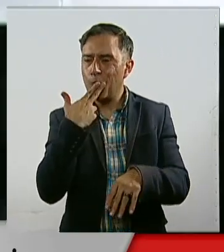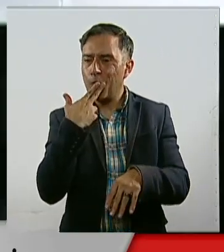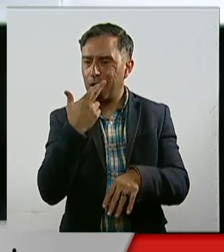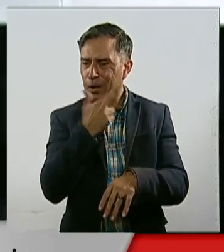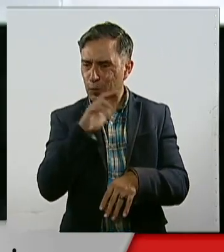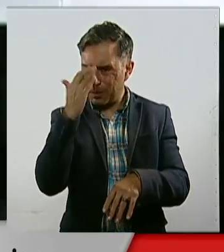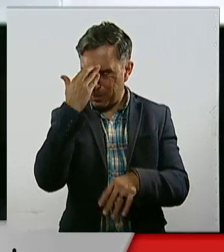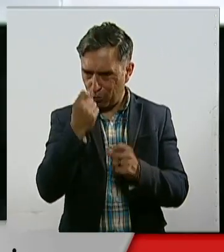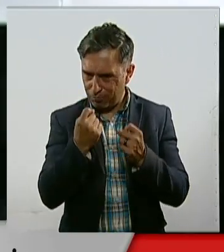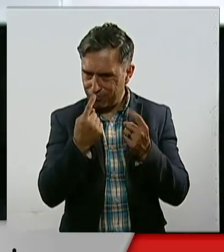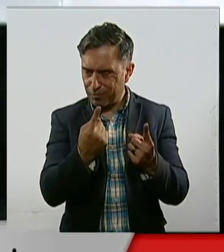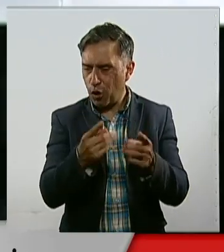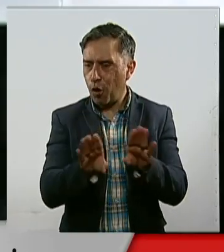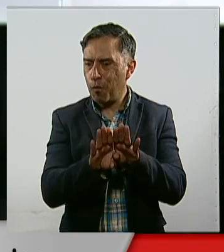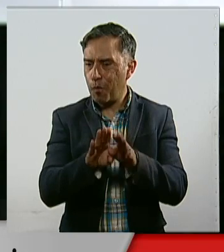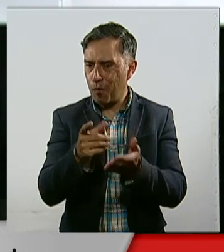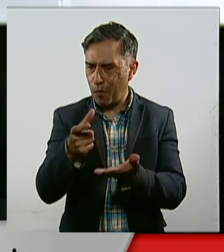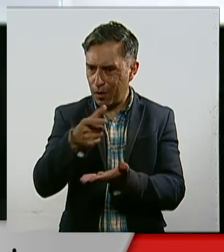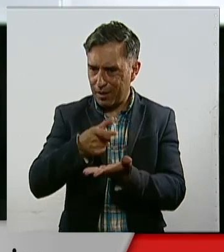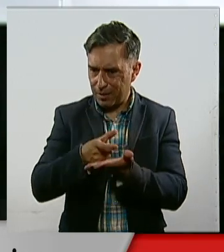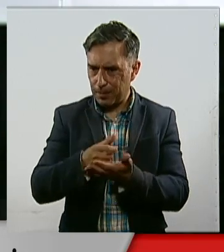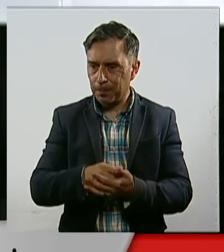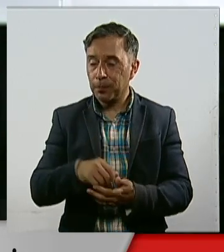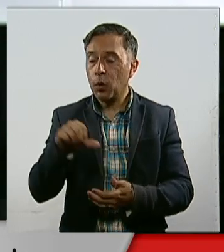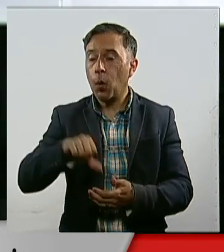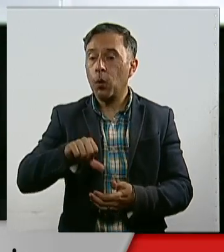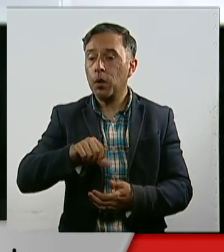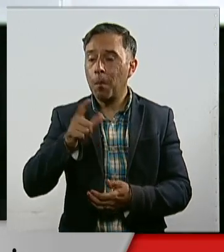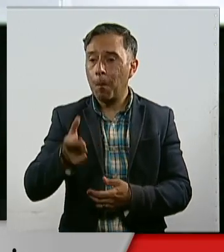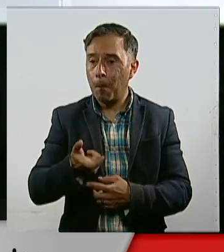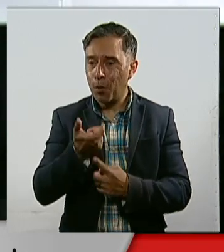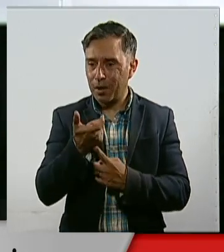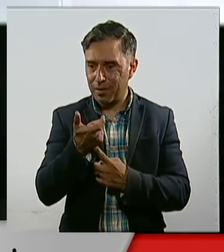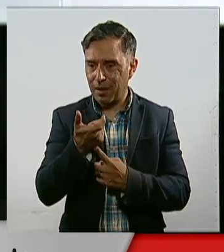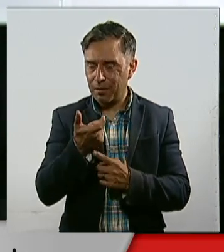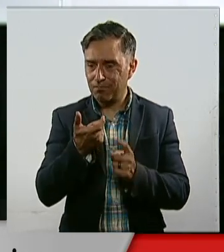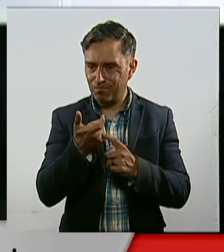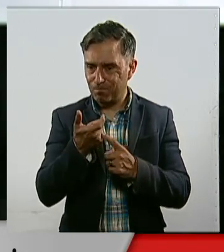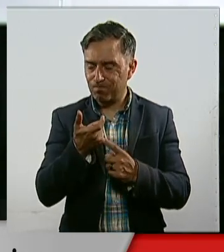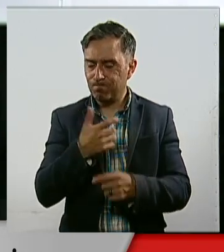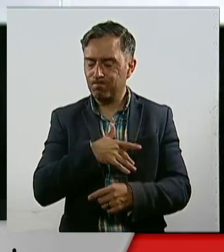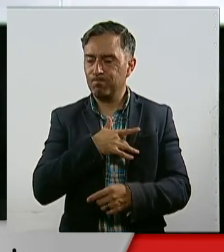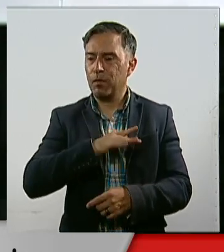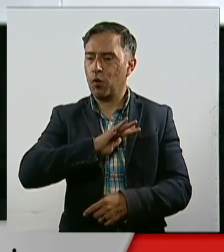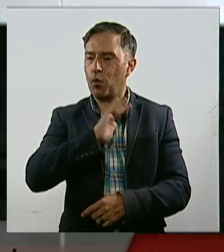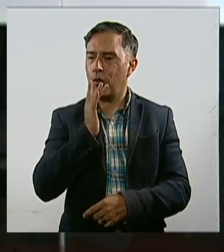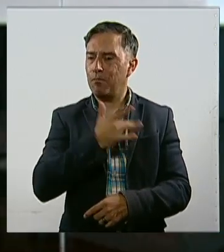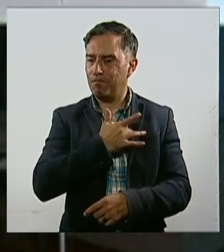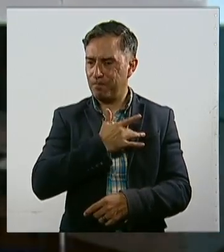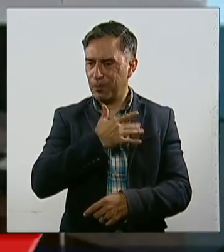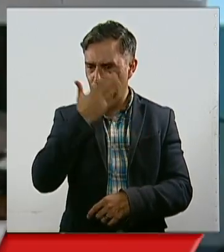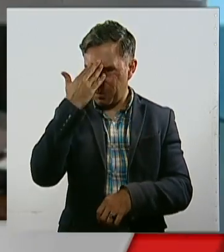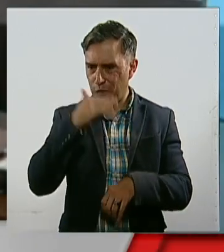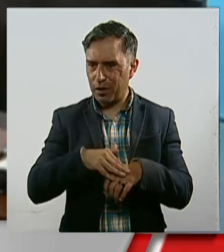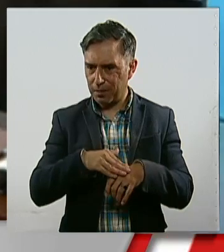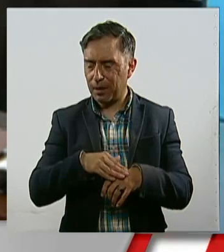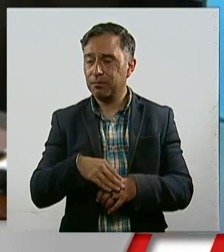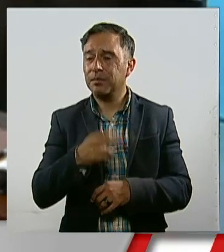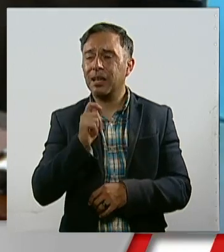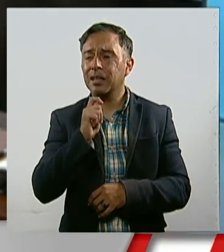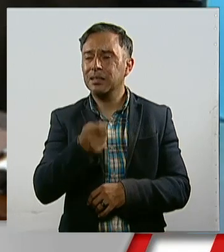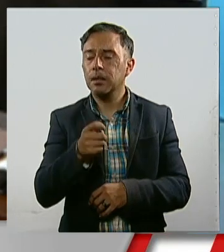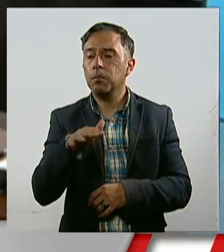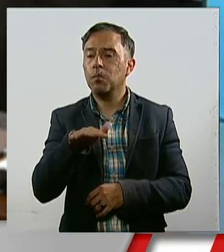hoy con la emisión de esta moneda conmemorativa es un pequeño intento del pueblo mexicano